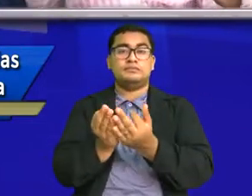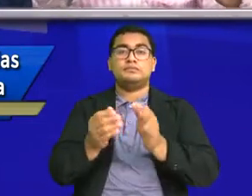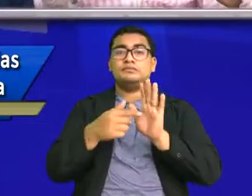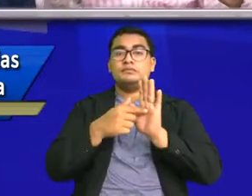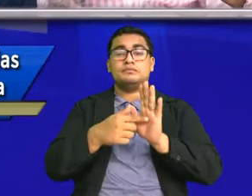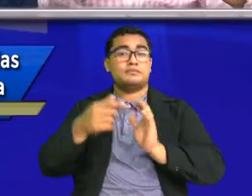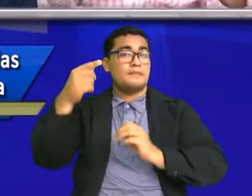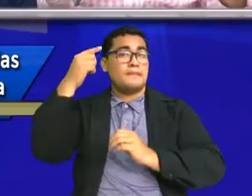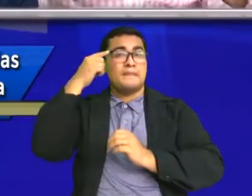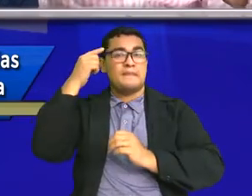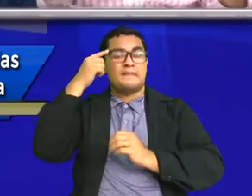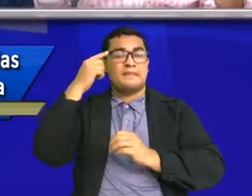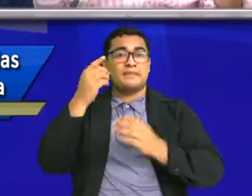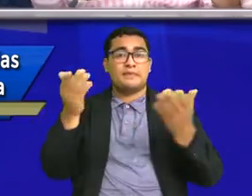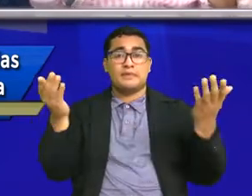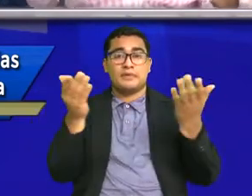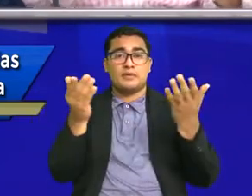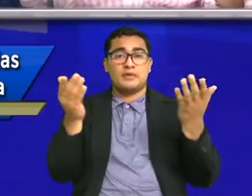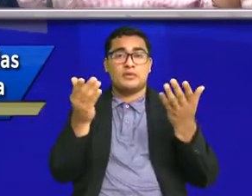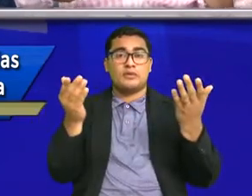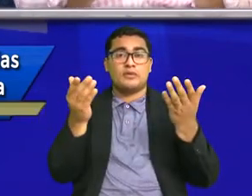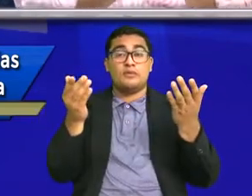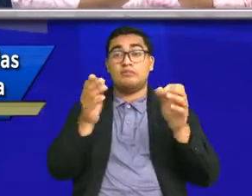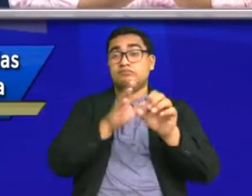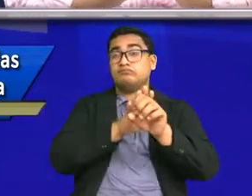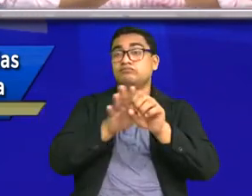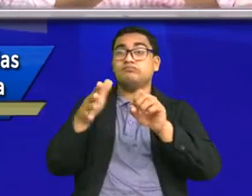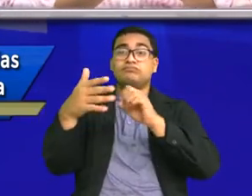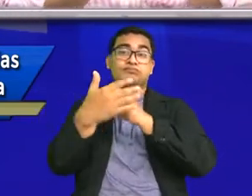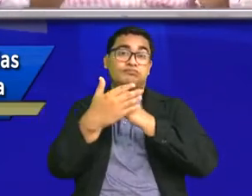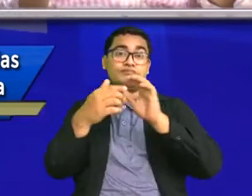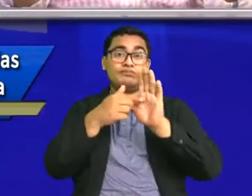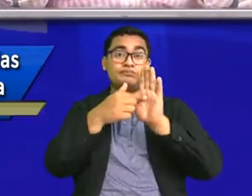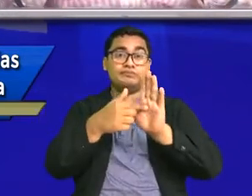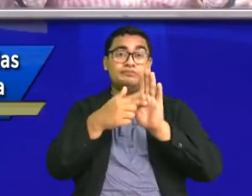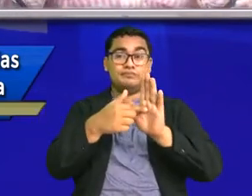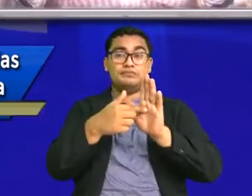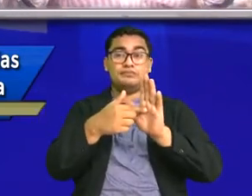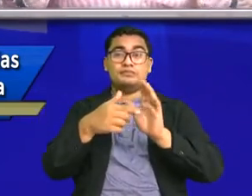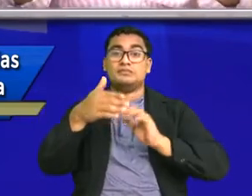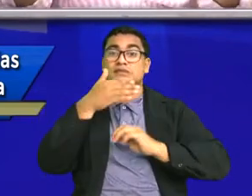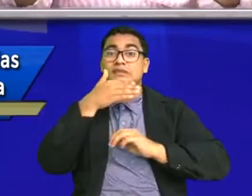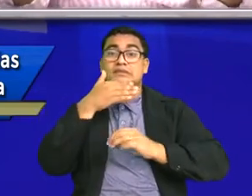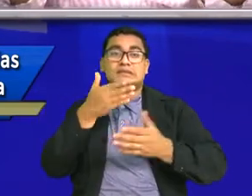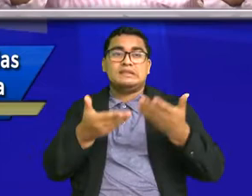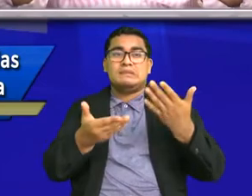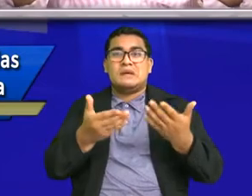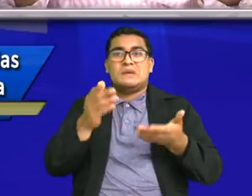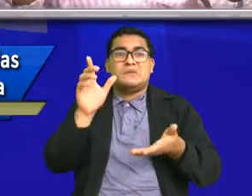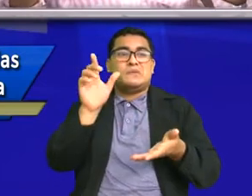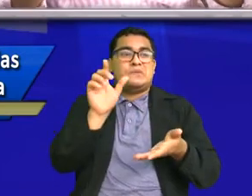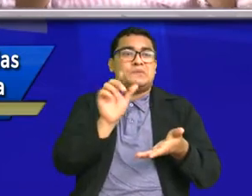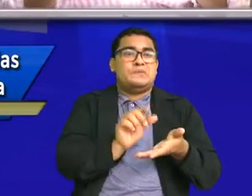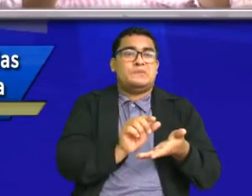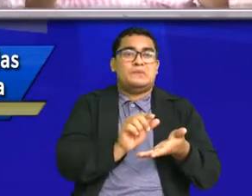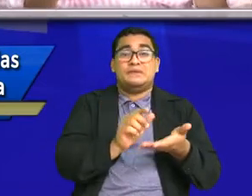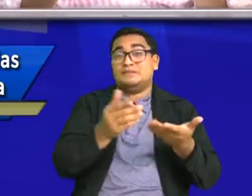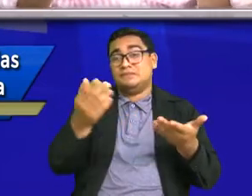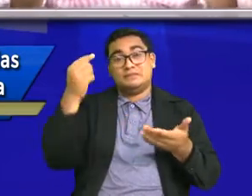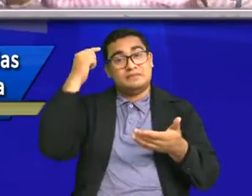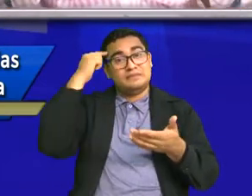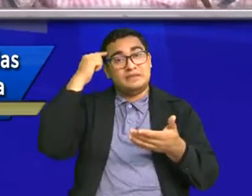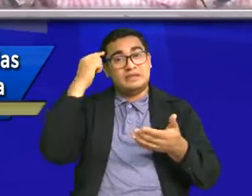en el marco en el contexto del cobi 19 por ejemplo las expectativas pudiesen haber sido de que se iba